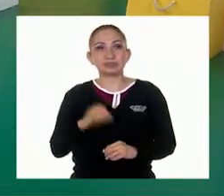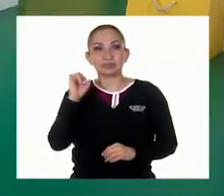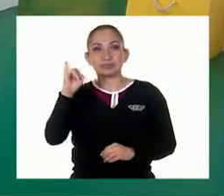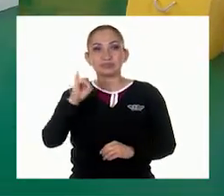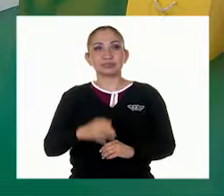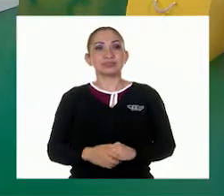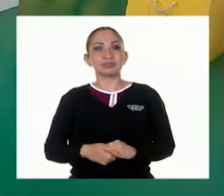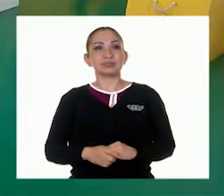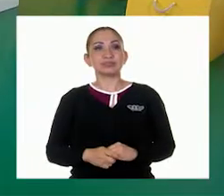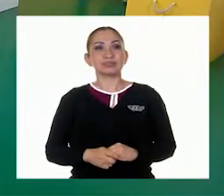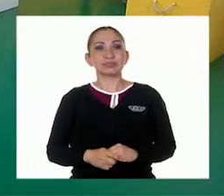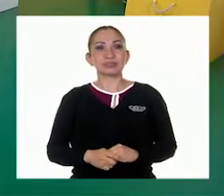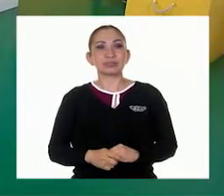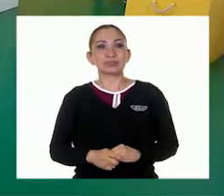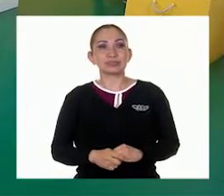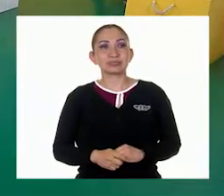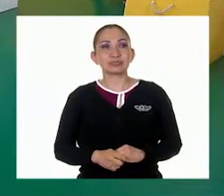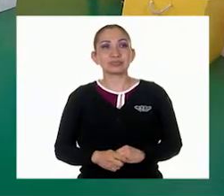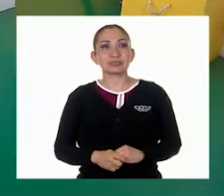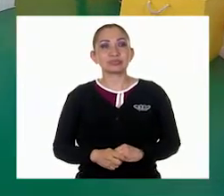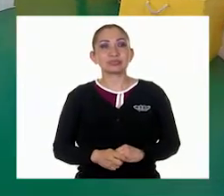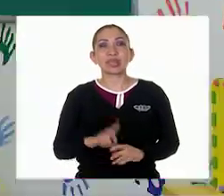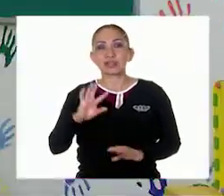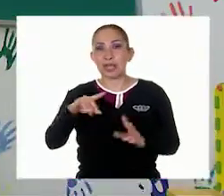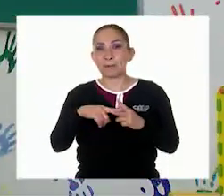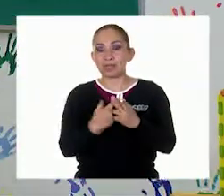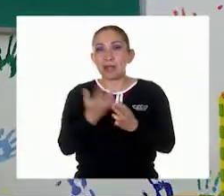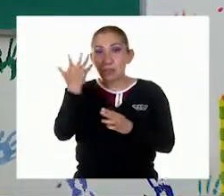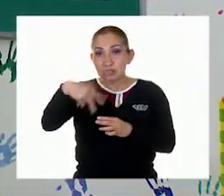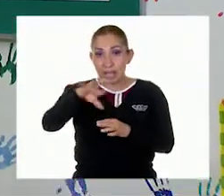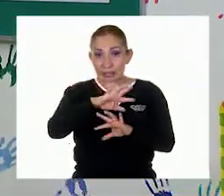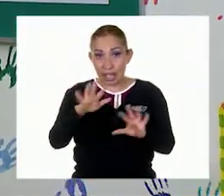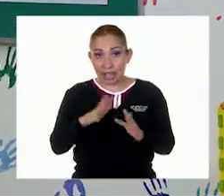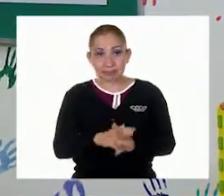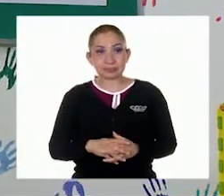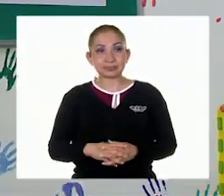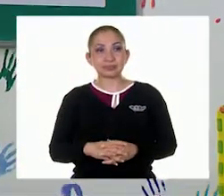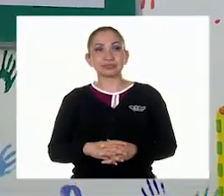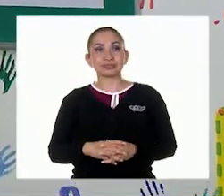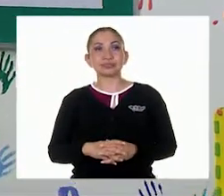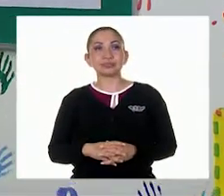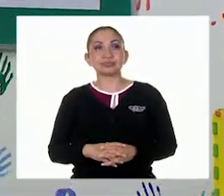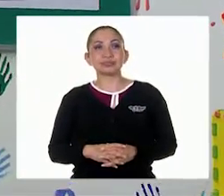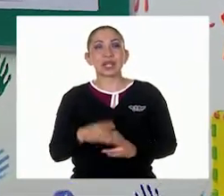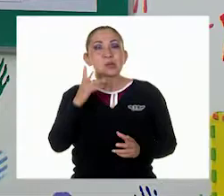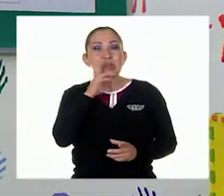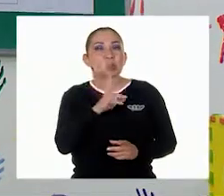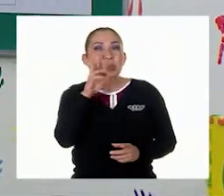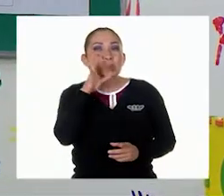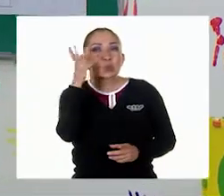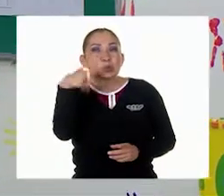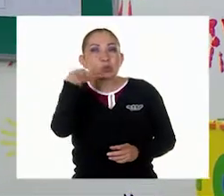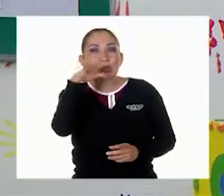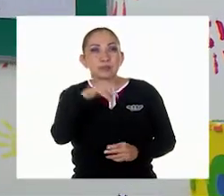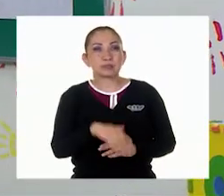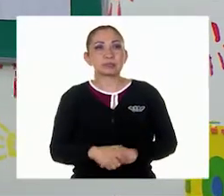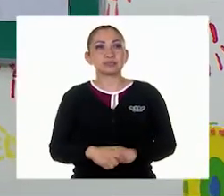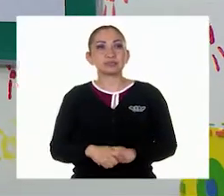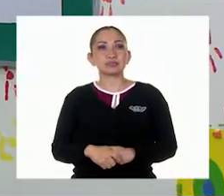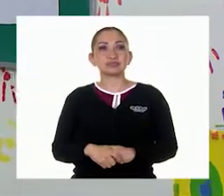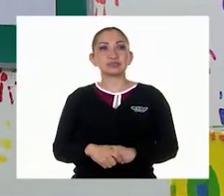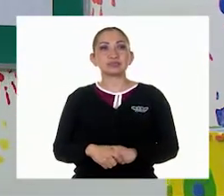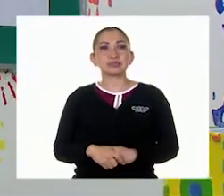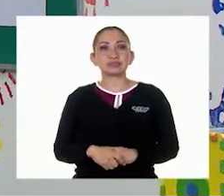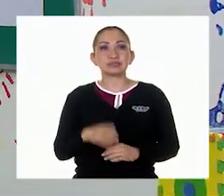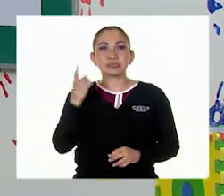sí. Marina. Y ya empezamos a buscar la nuestra. Sí, ya. ¿Quién quiere? La A ver, la Gloria.